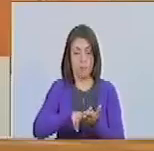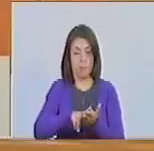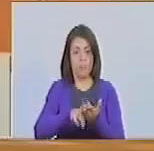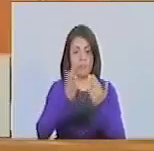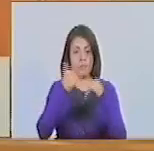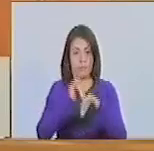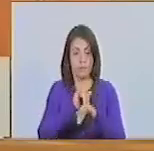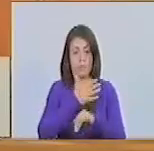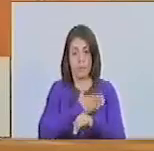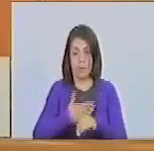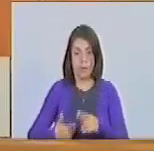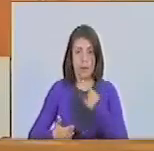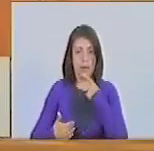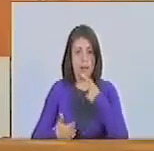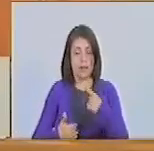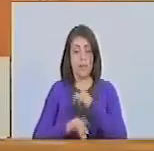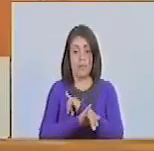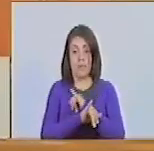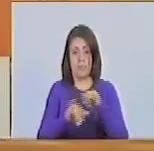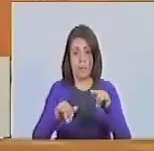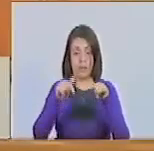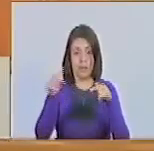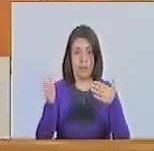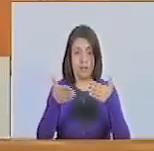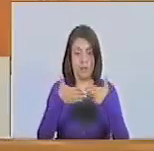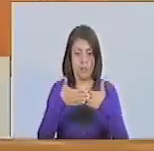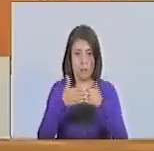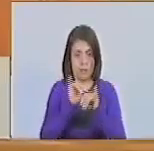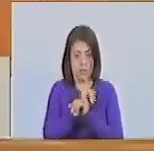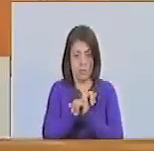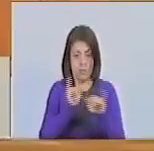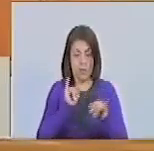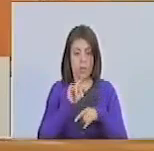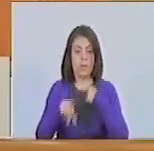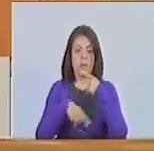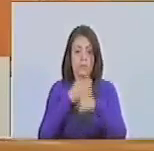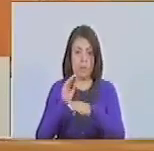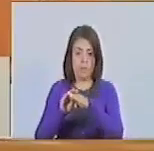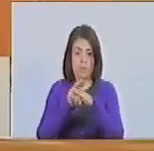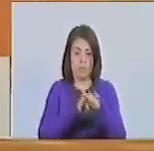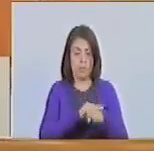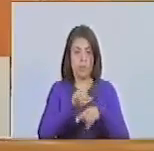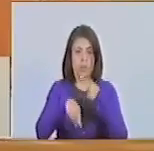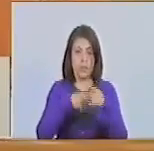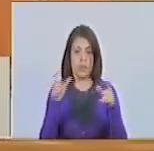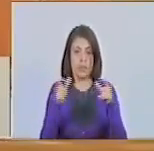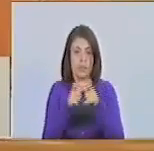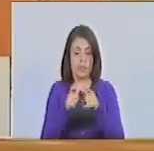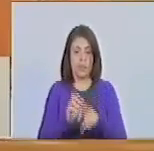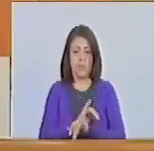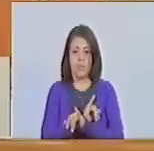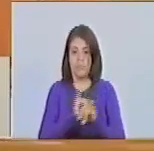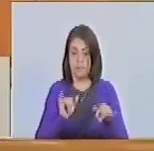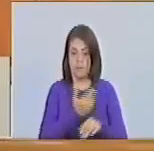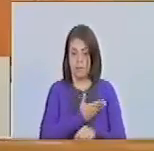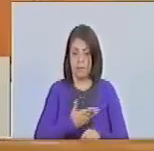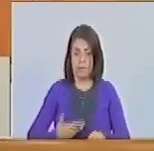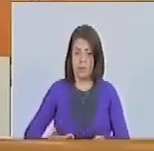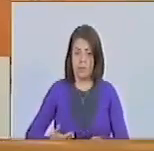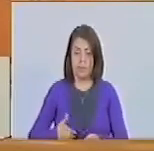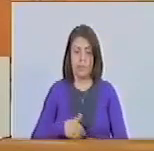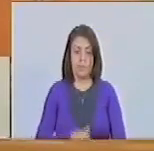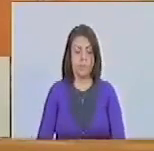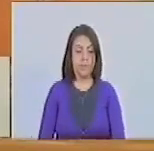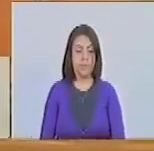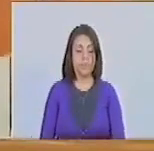aprobado. El presidente señaló que agotada la agenda del día, se levanta la sesión ordinaria y convocó para la próxima sesión. Esto del acta,